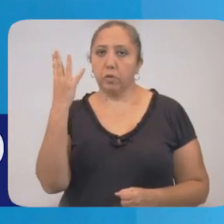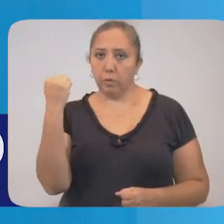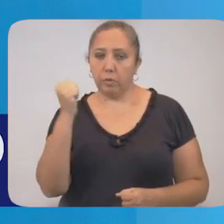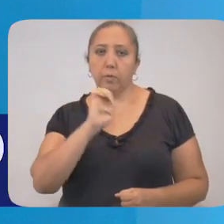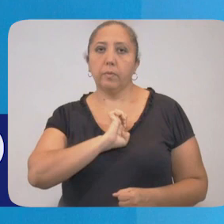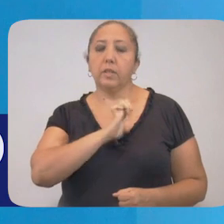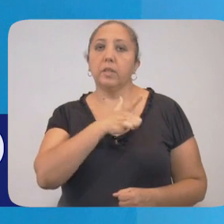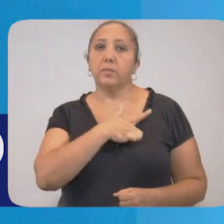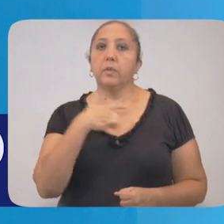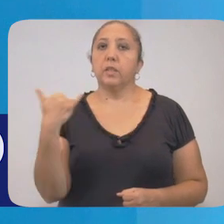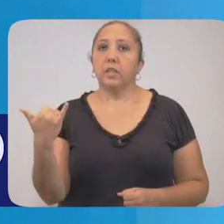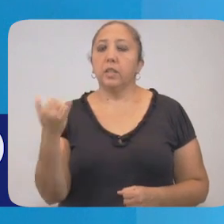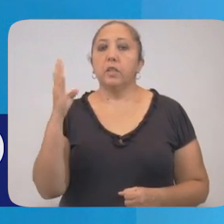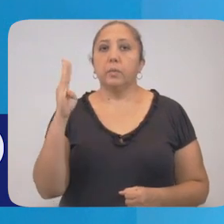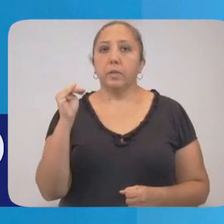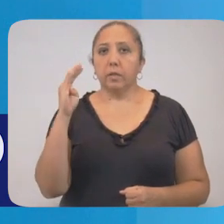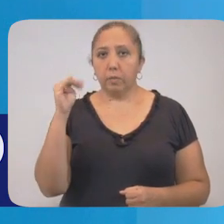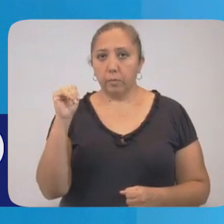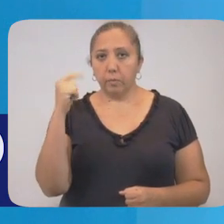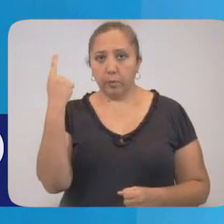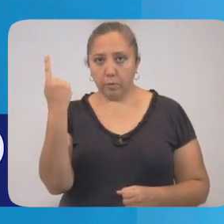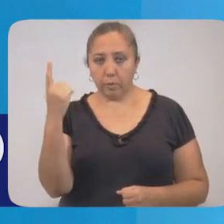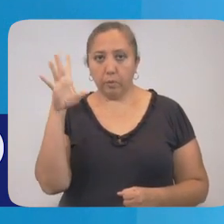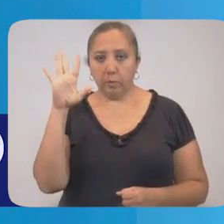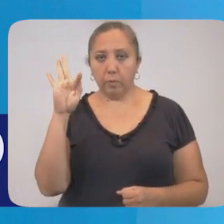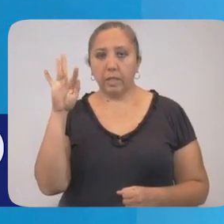9992-008489 en español y